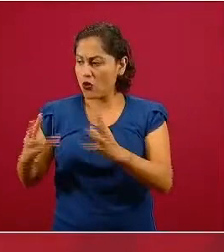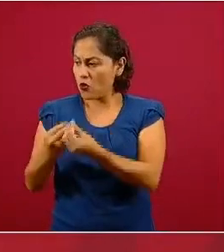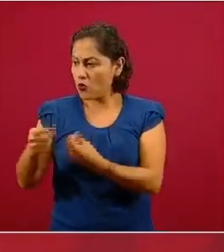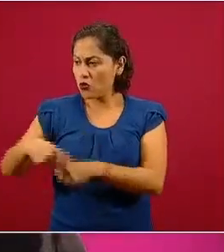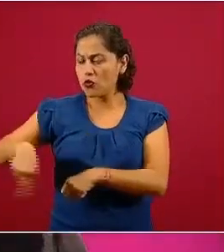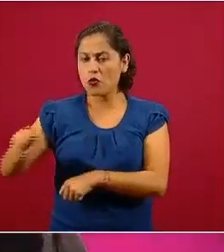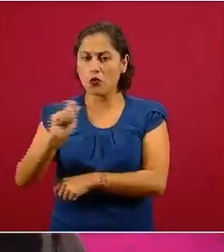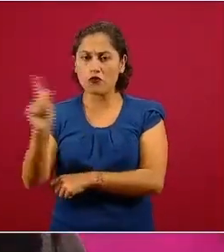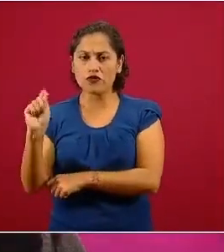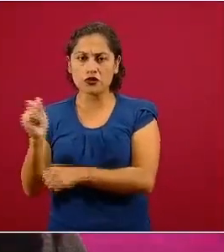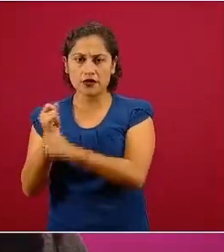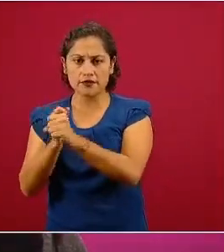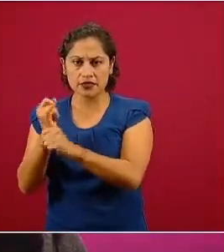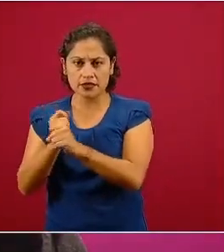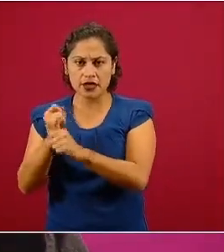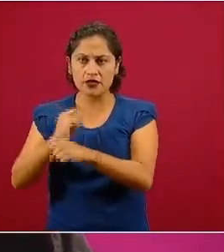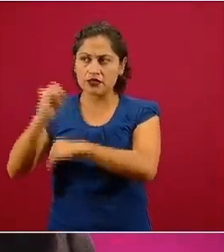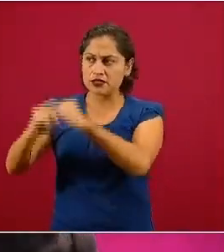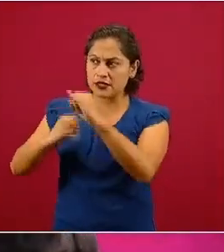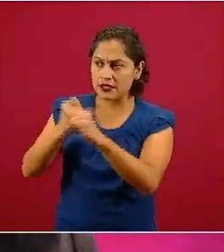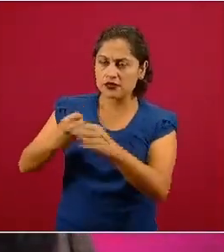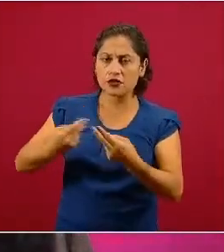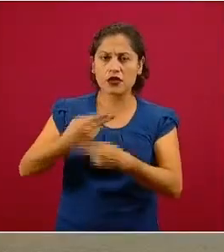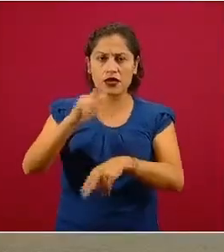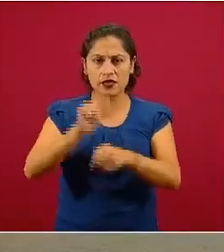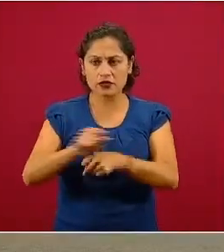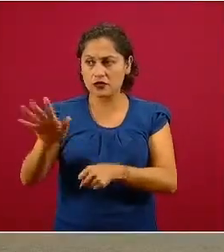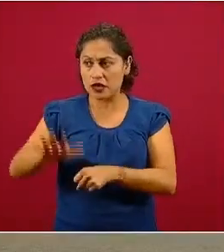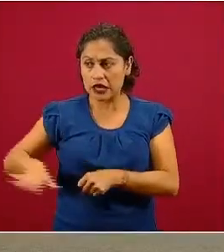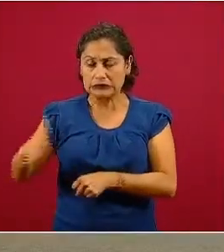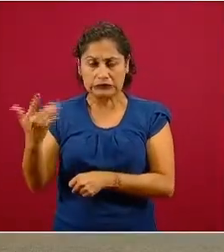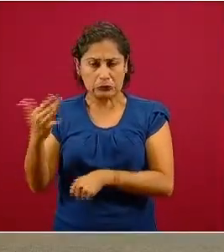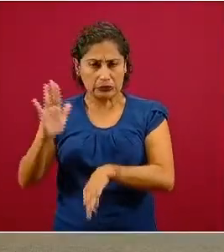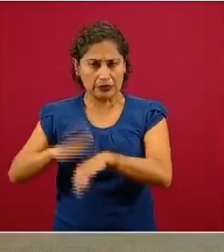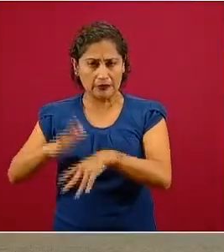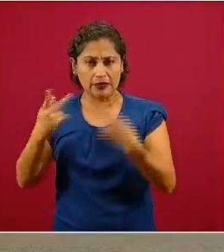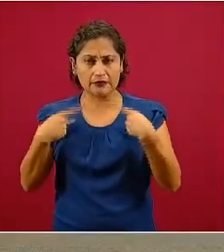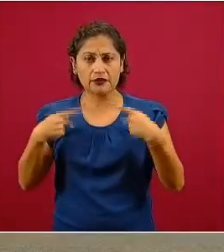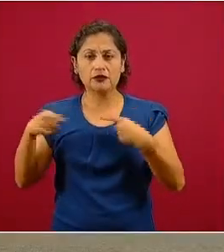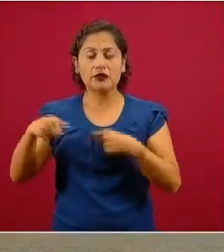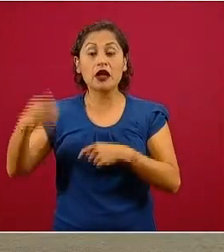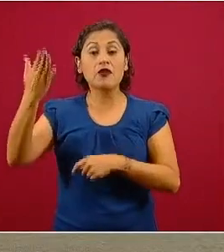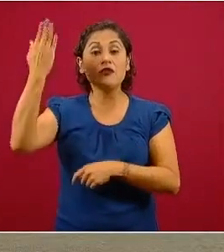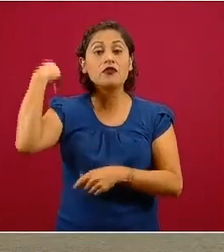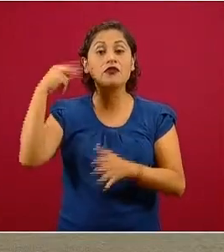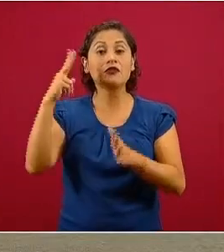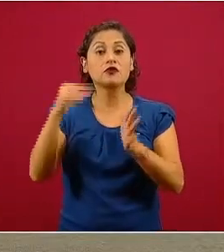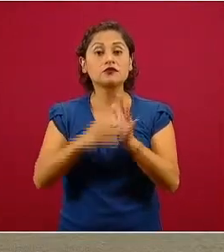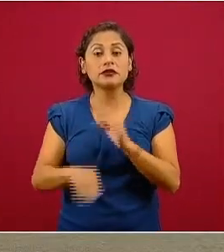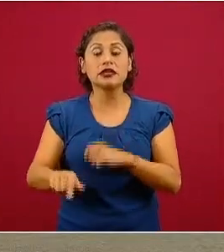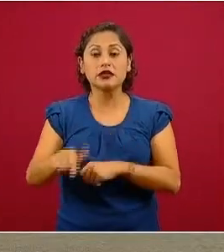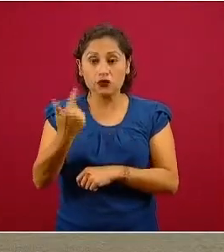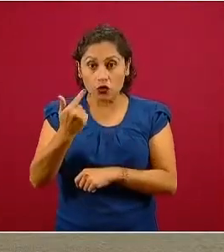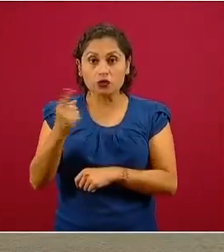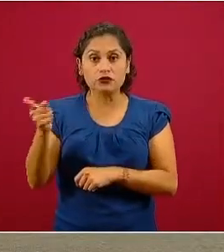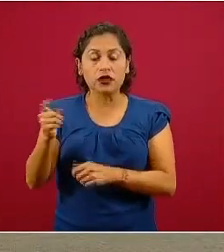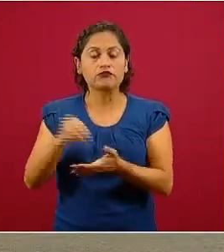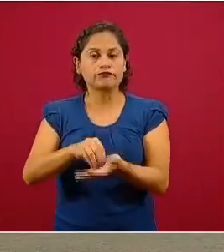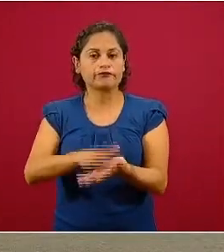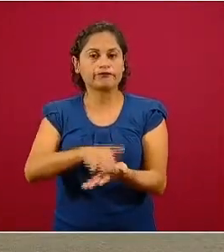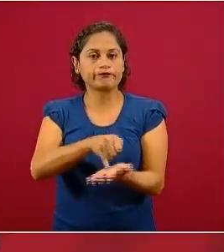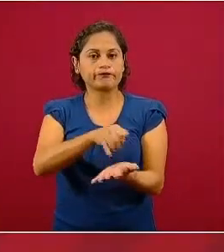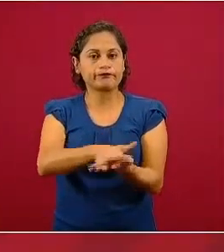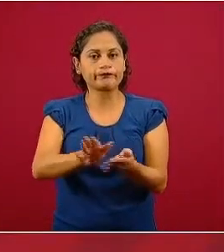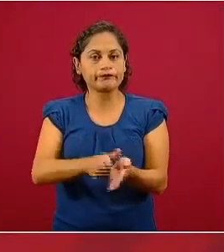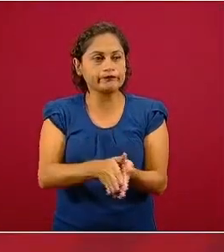e investigadores nacionales e internacionales, se publicaron en 2012 y fueron incorporados en el sexenio pasado como la